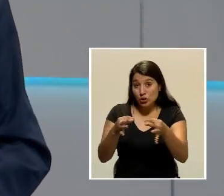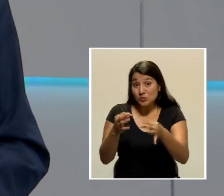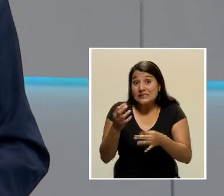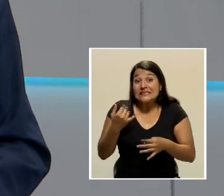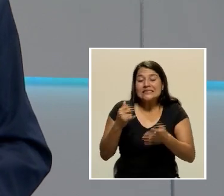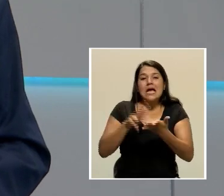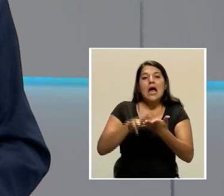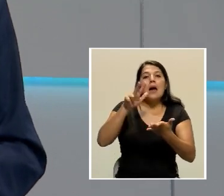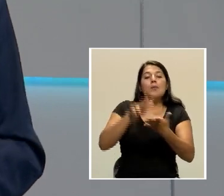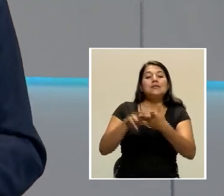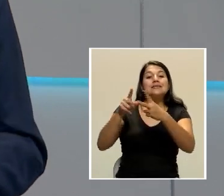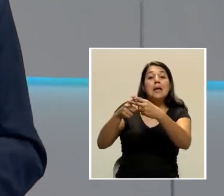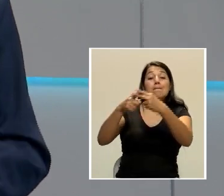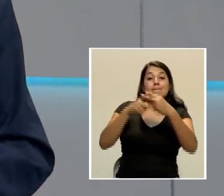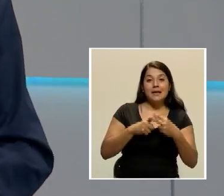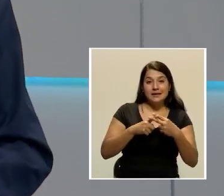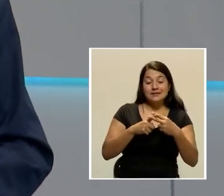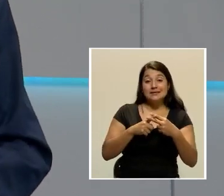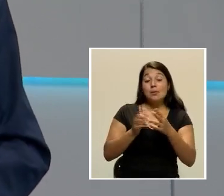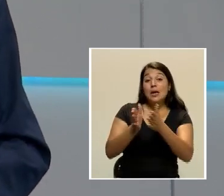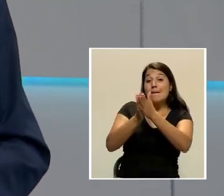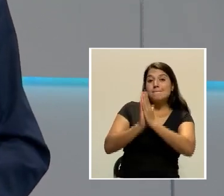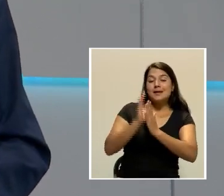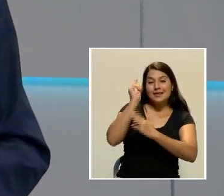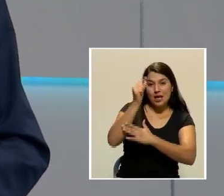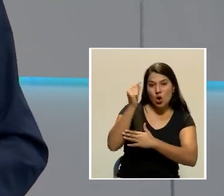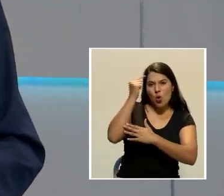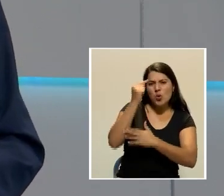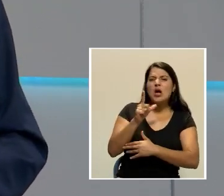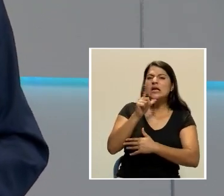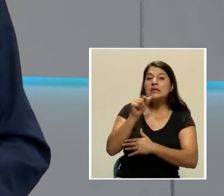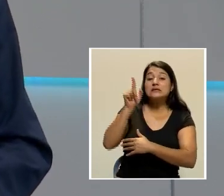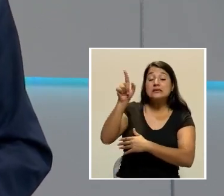sesiones extraordinarias de la Asamblea Legislativa.